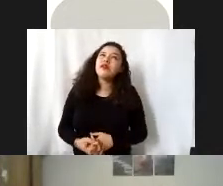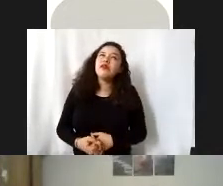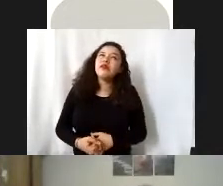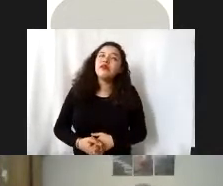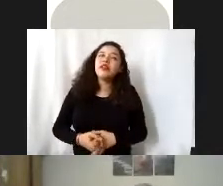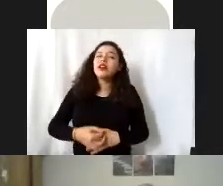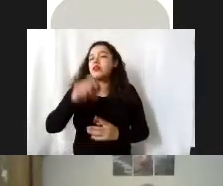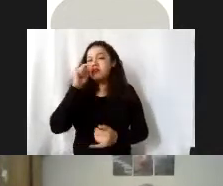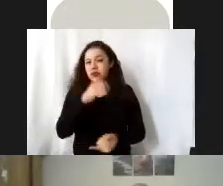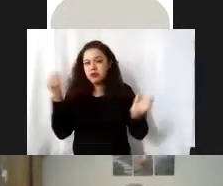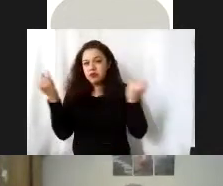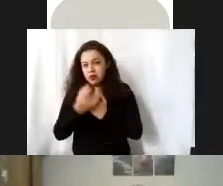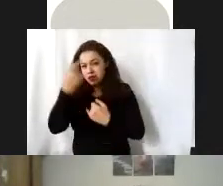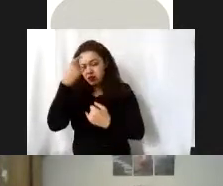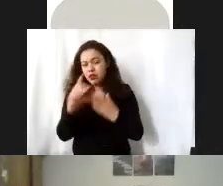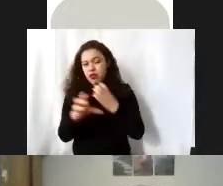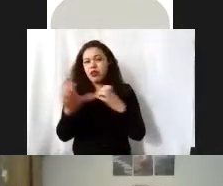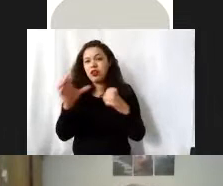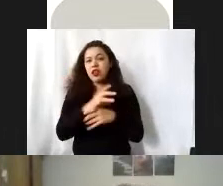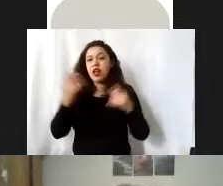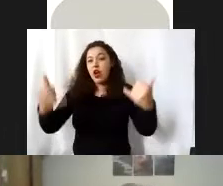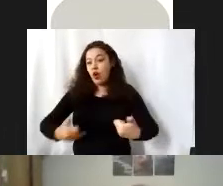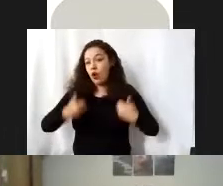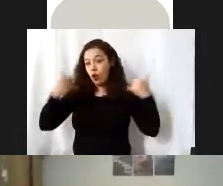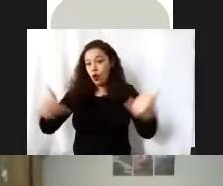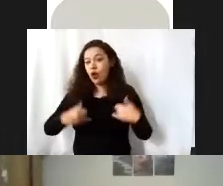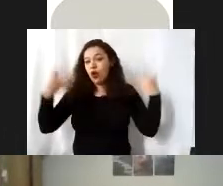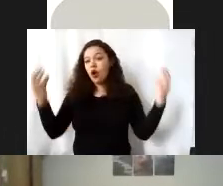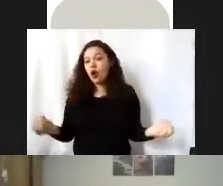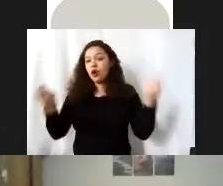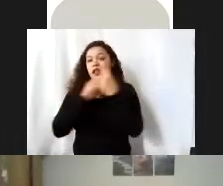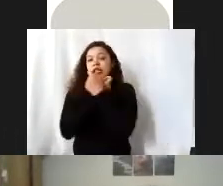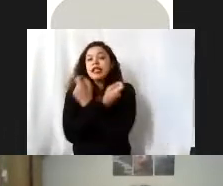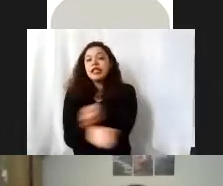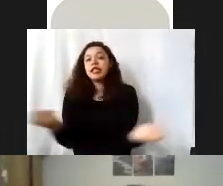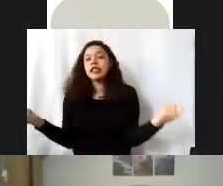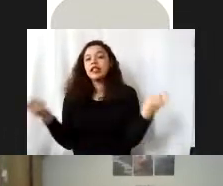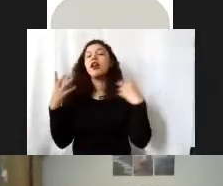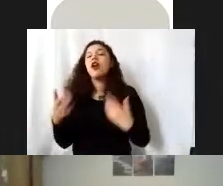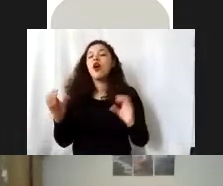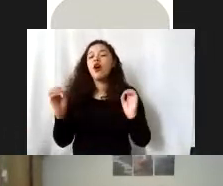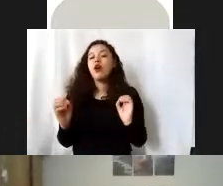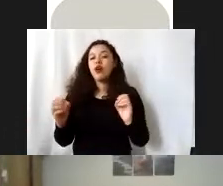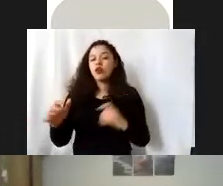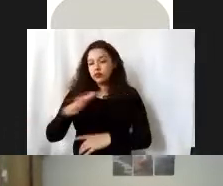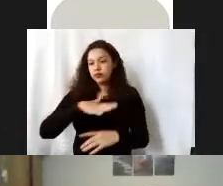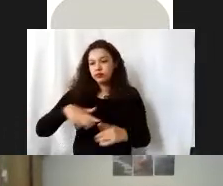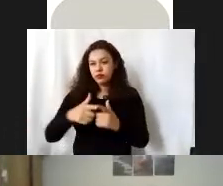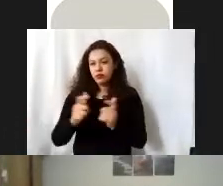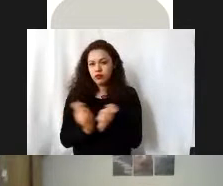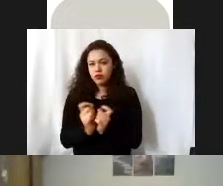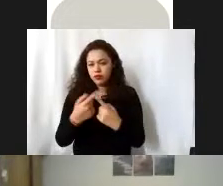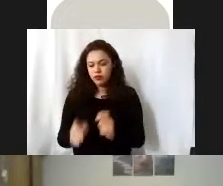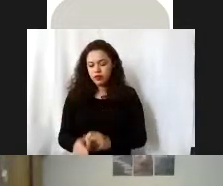mismas para casos cuando hablamos de jóvenes o de niños o de otro tipo de población, ¿no? Y